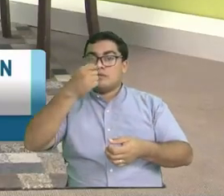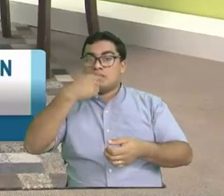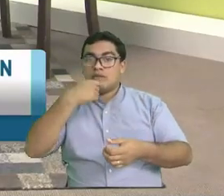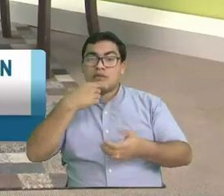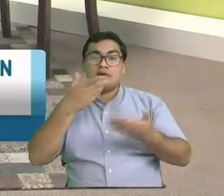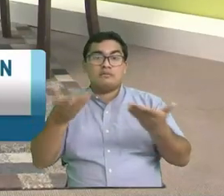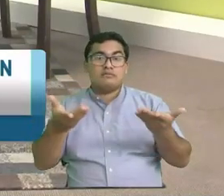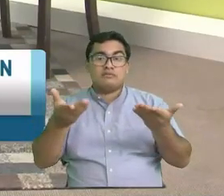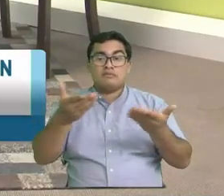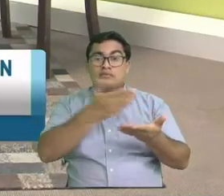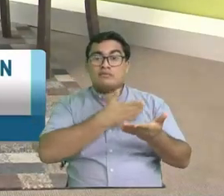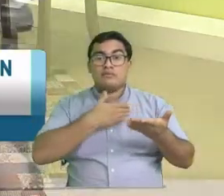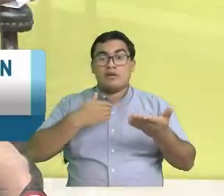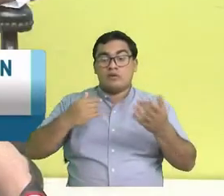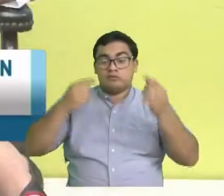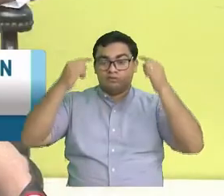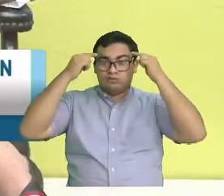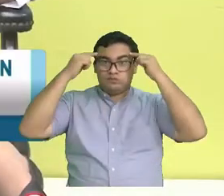la concentración de los niños.